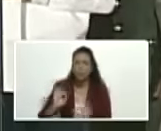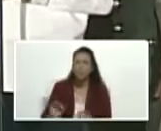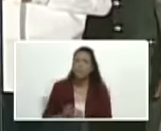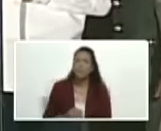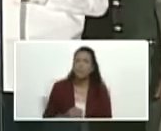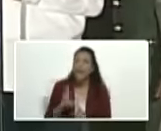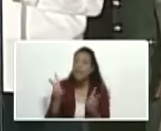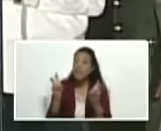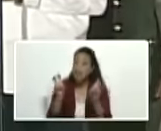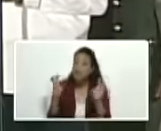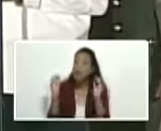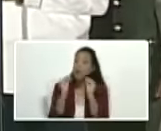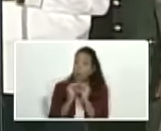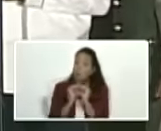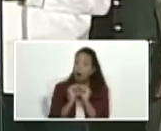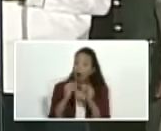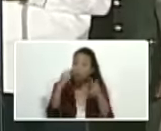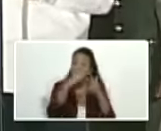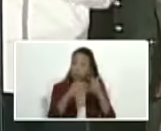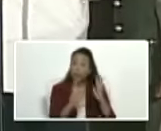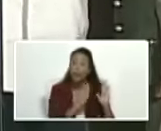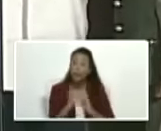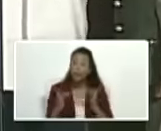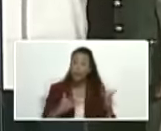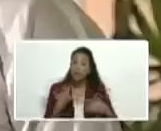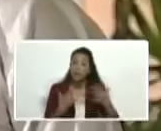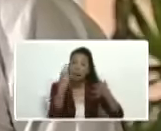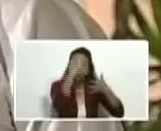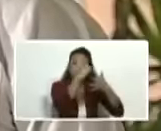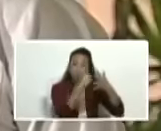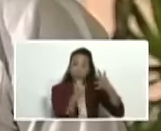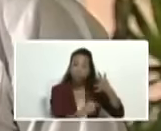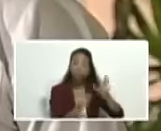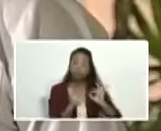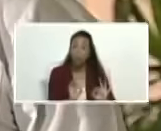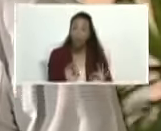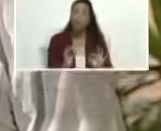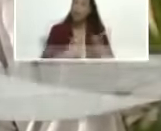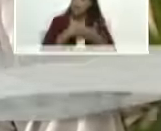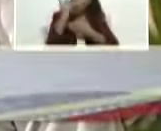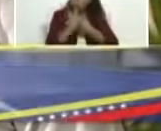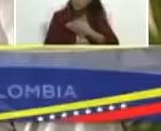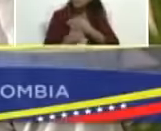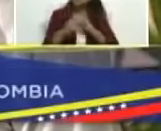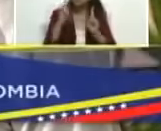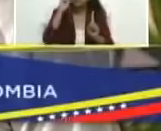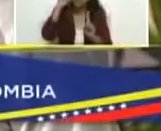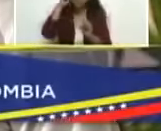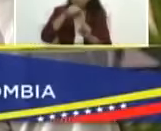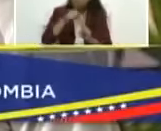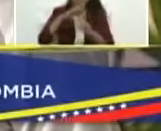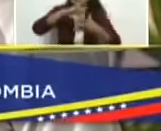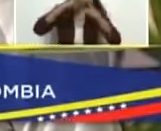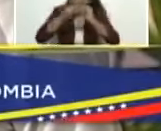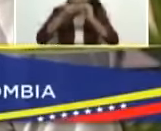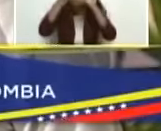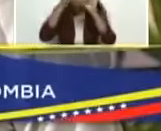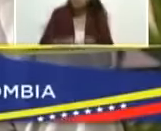Hay unos temas comunes, indudablemente una agenda común alrededor de proyectos